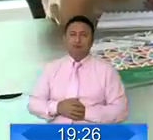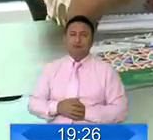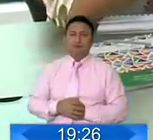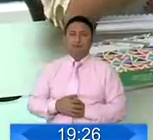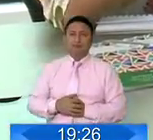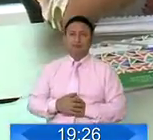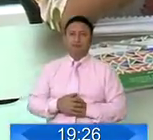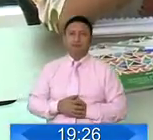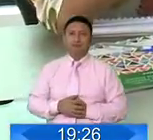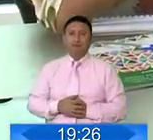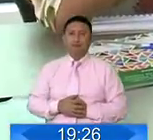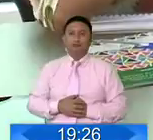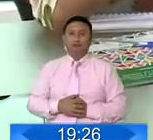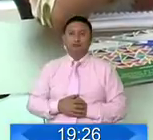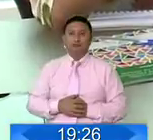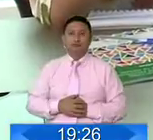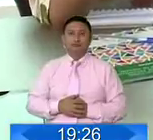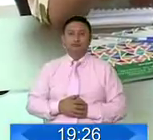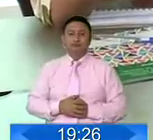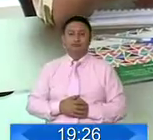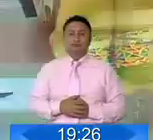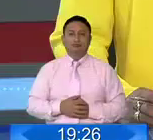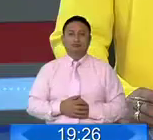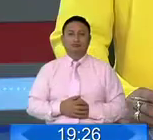En Quito informó Andrea Urbe.